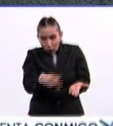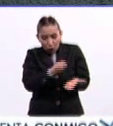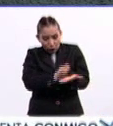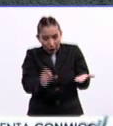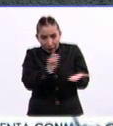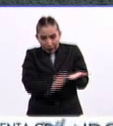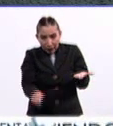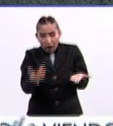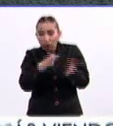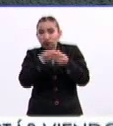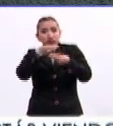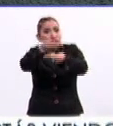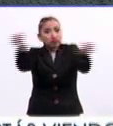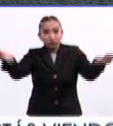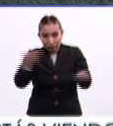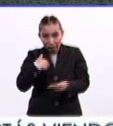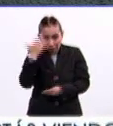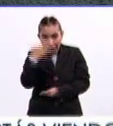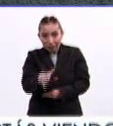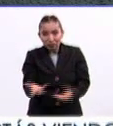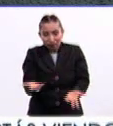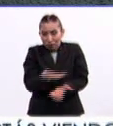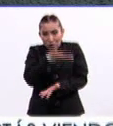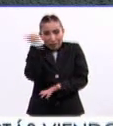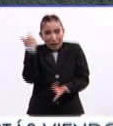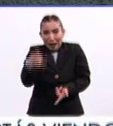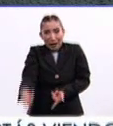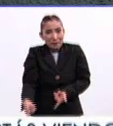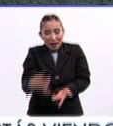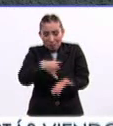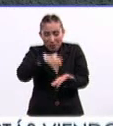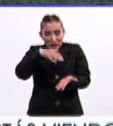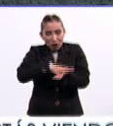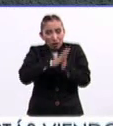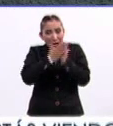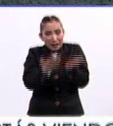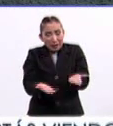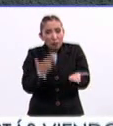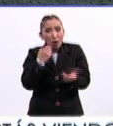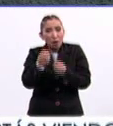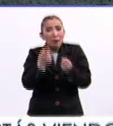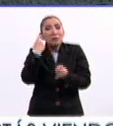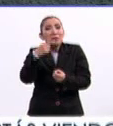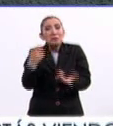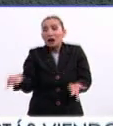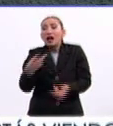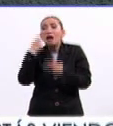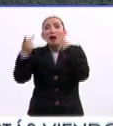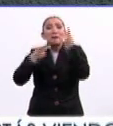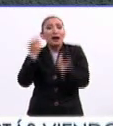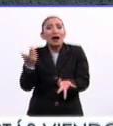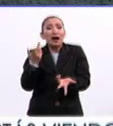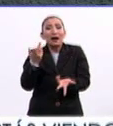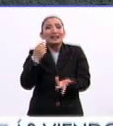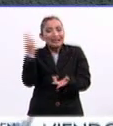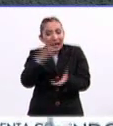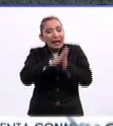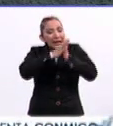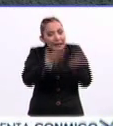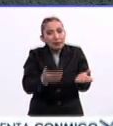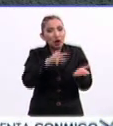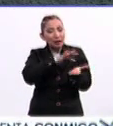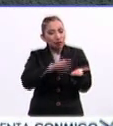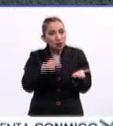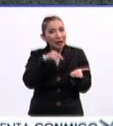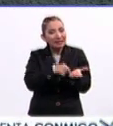asequibles para todo público, si no se imprime, si no se difunde la obra. Y no solo eso, o sea, todavía hay, por ejemplo,